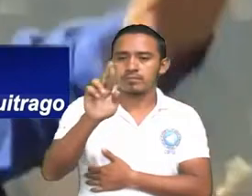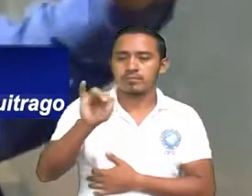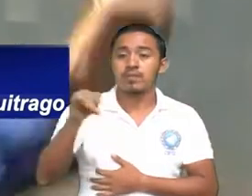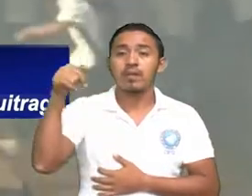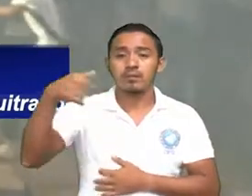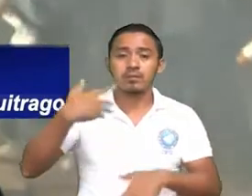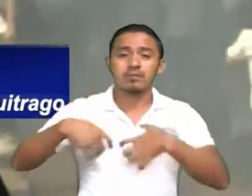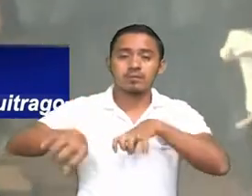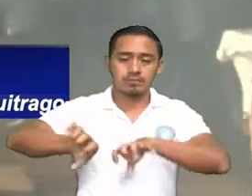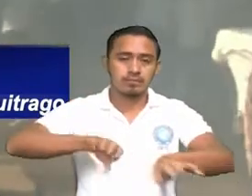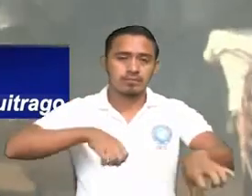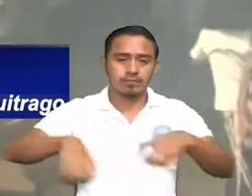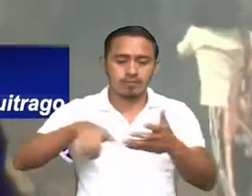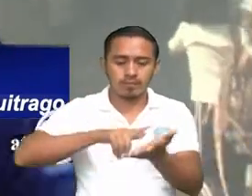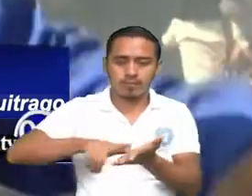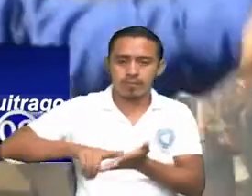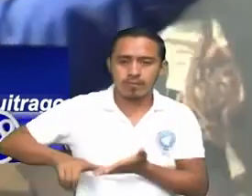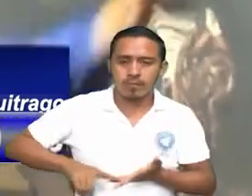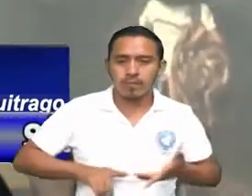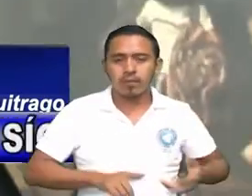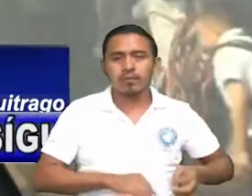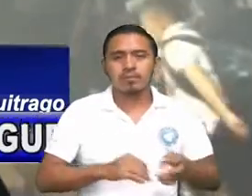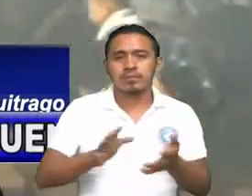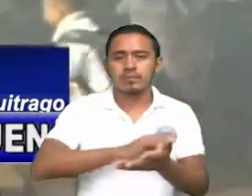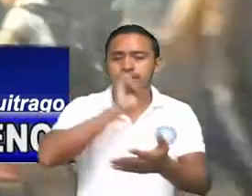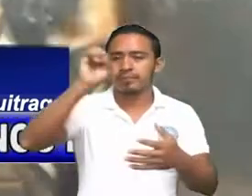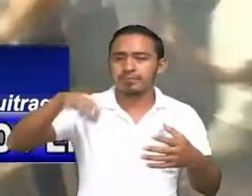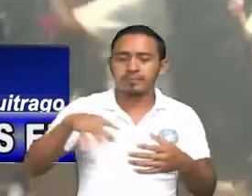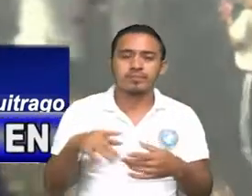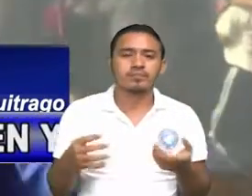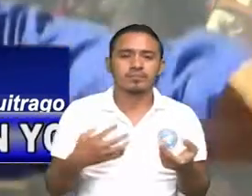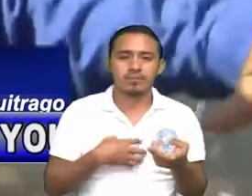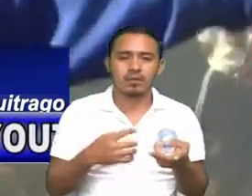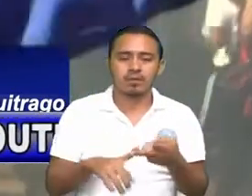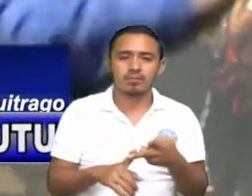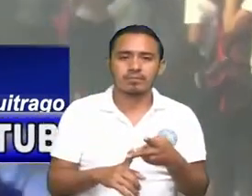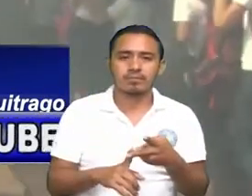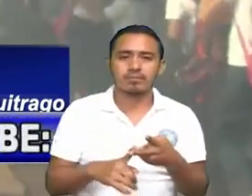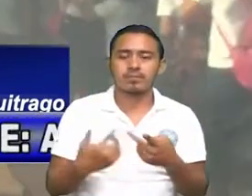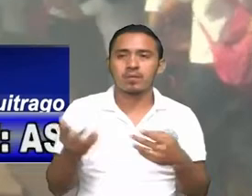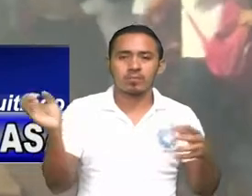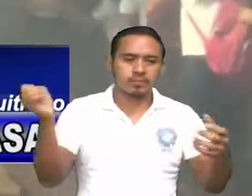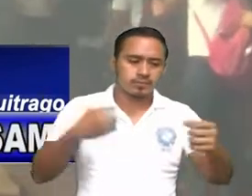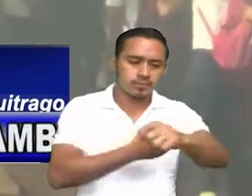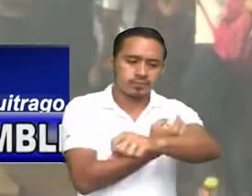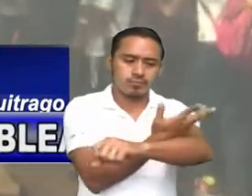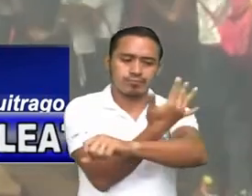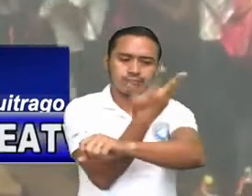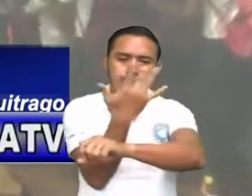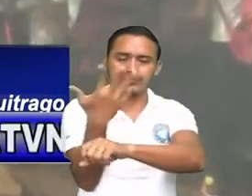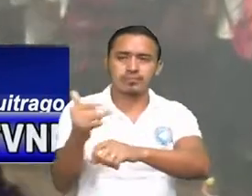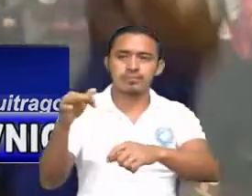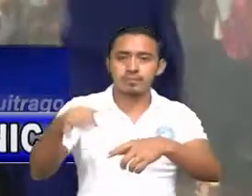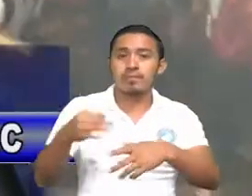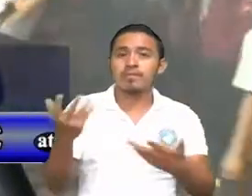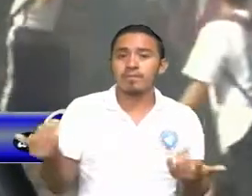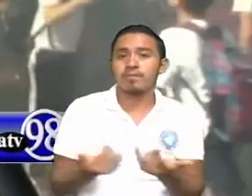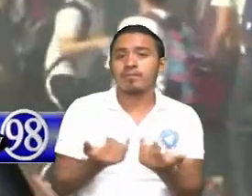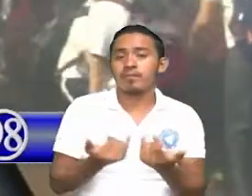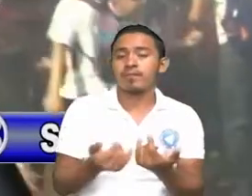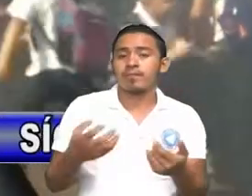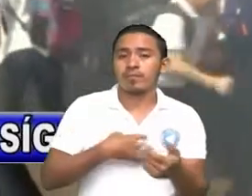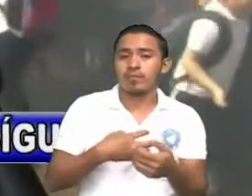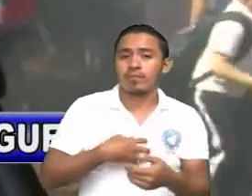hecho lo que es la jornada de limpieza, eliminar criaderos, eliminar maleza, porque son medidas preventivas